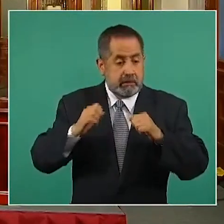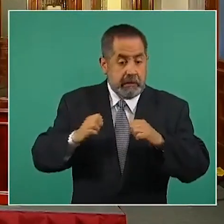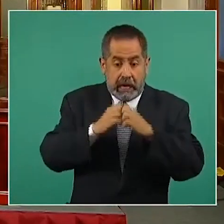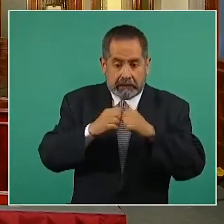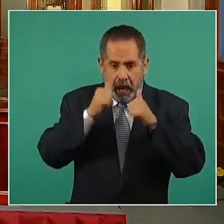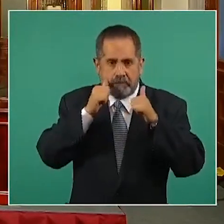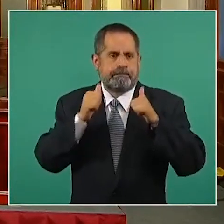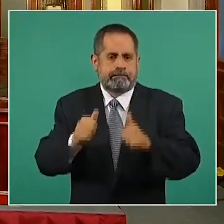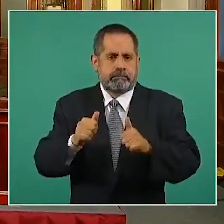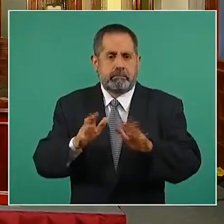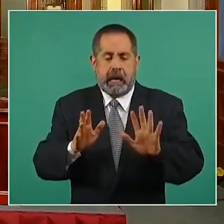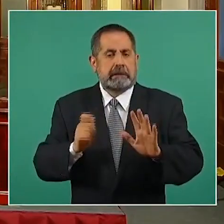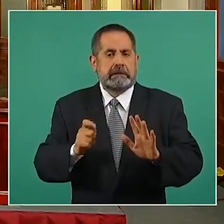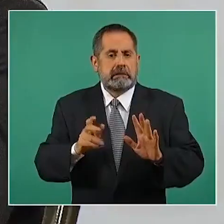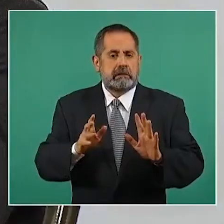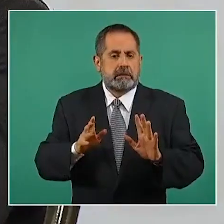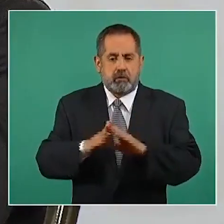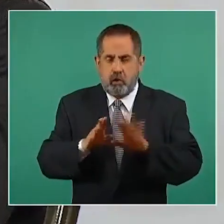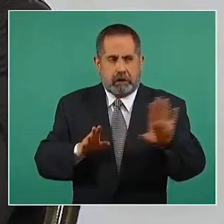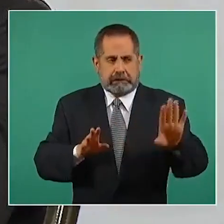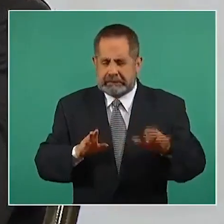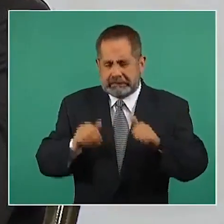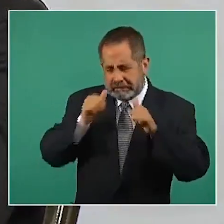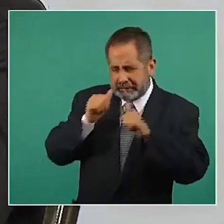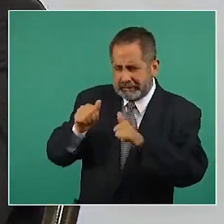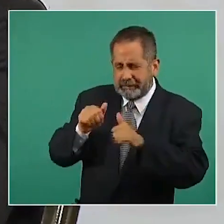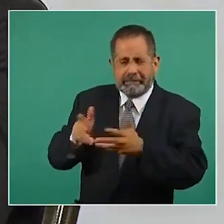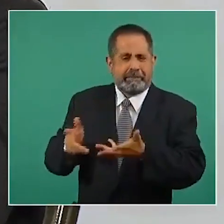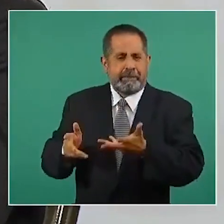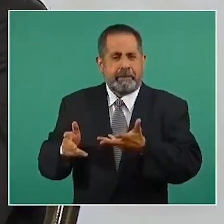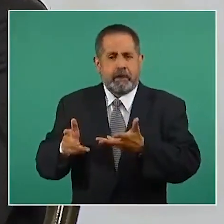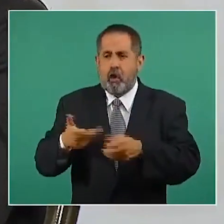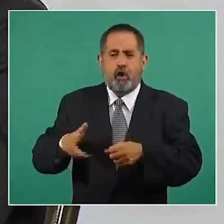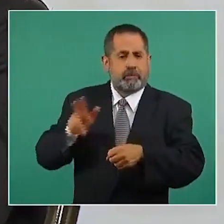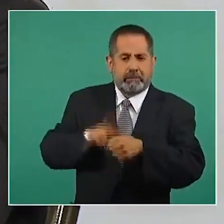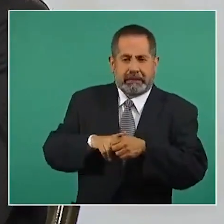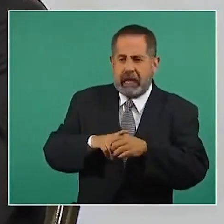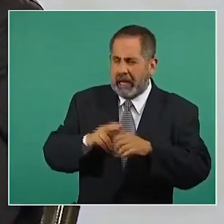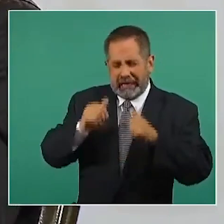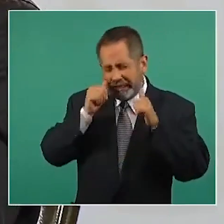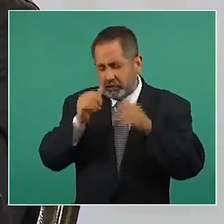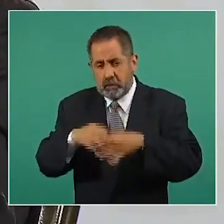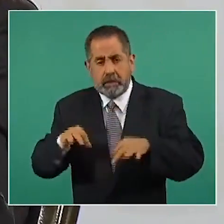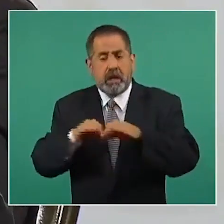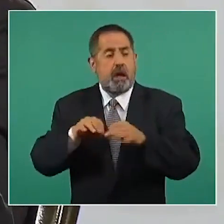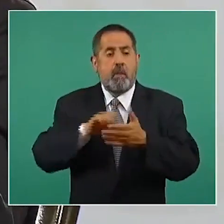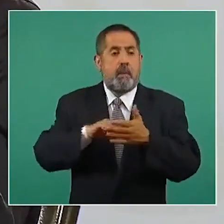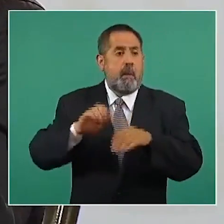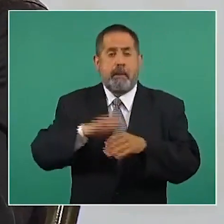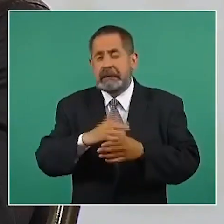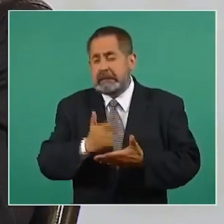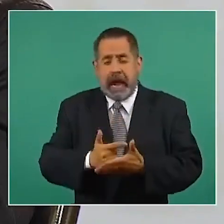mantener desocupada la atención inapropiada en los hospitales de tercer nivel que atienden pacientes en